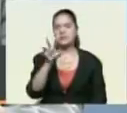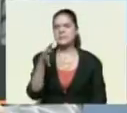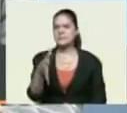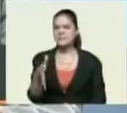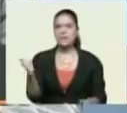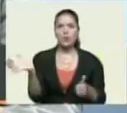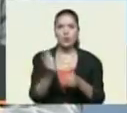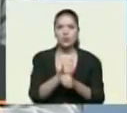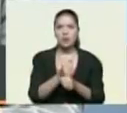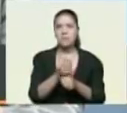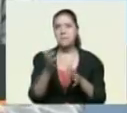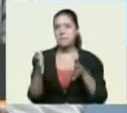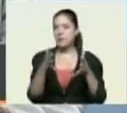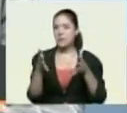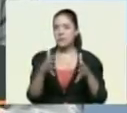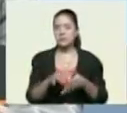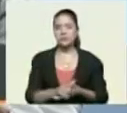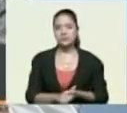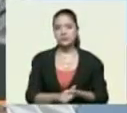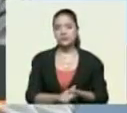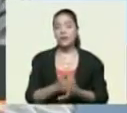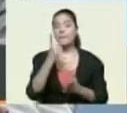se han incautado un poco más de